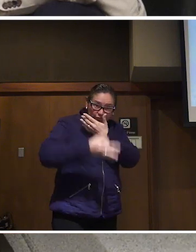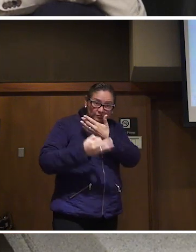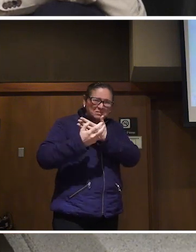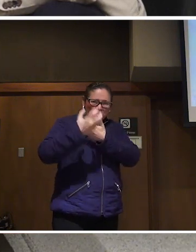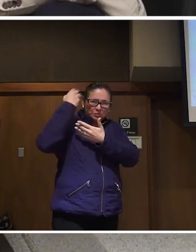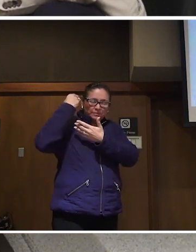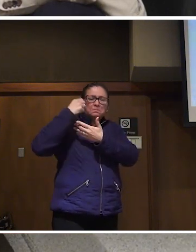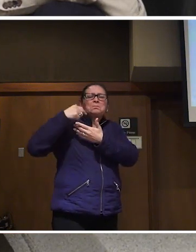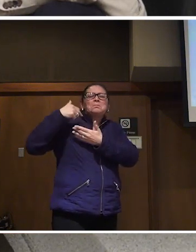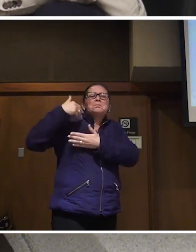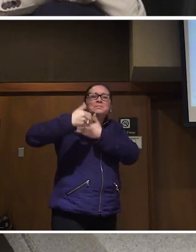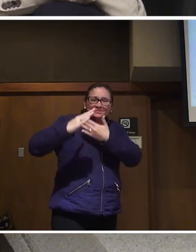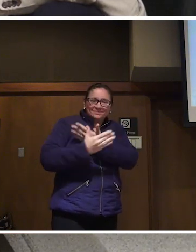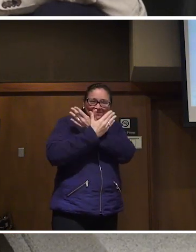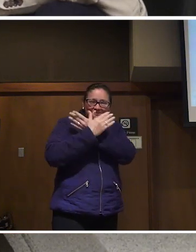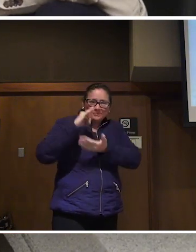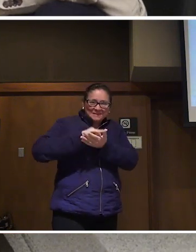a